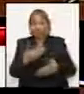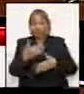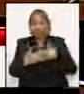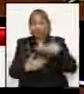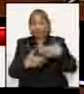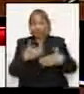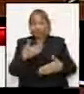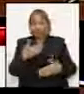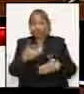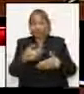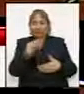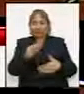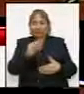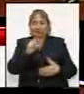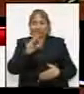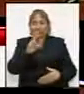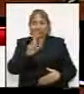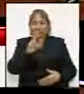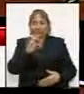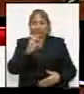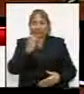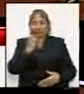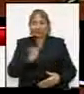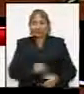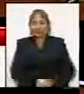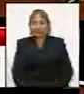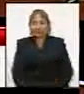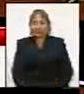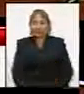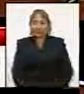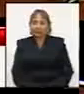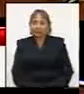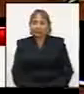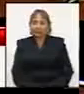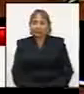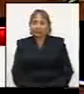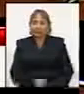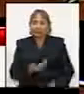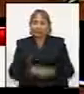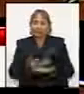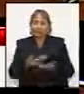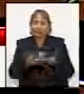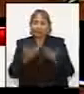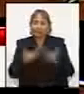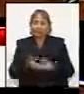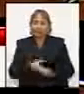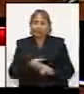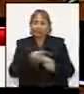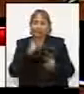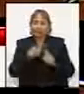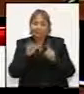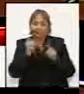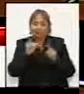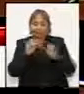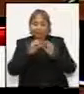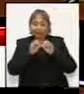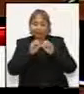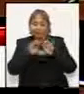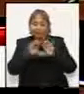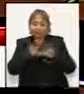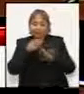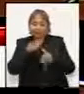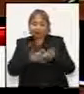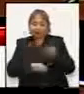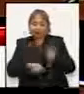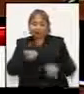avance paulatino del 20% en cada tramo, que es lo que estamos proponiendo. Pero hay que aclarar algo porque han dicho que el monto